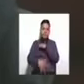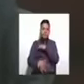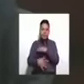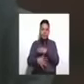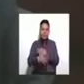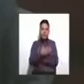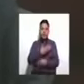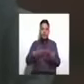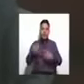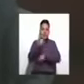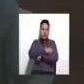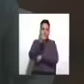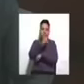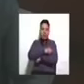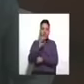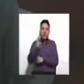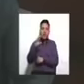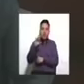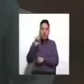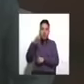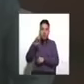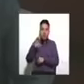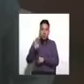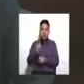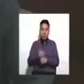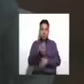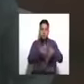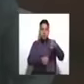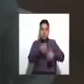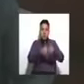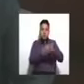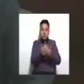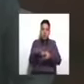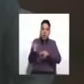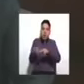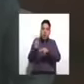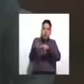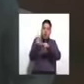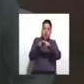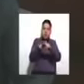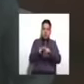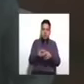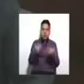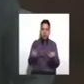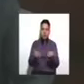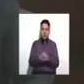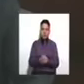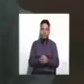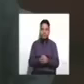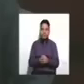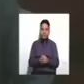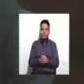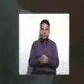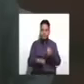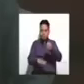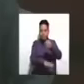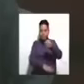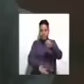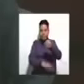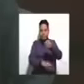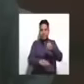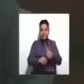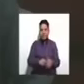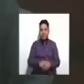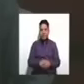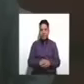que Ecopetrol terminó siendo de alguna manera ordeñada, sobreendeudada, y hoy su acción está en